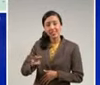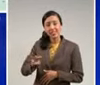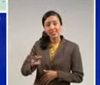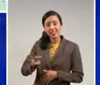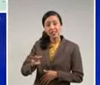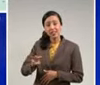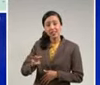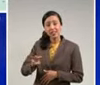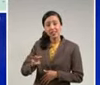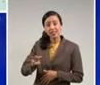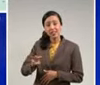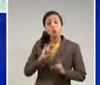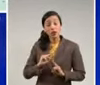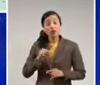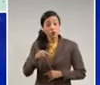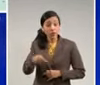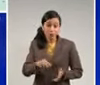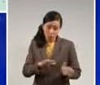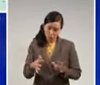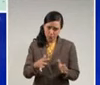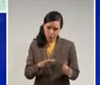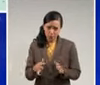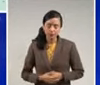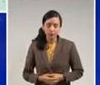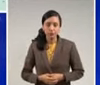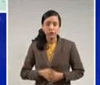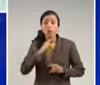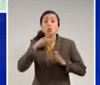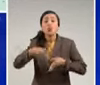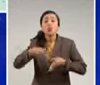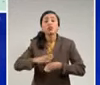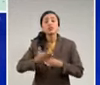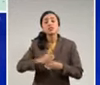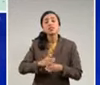2 fallecidos diarios y una letalidad de